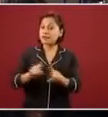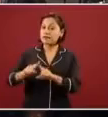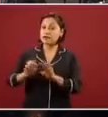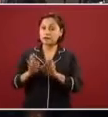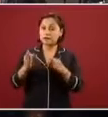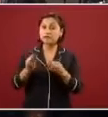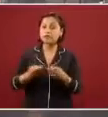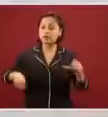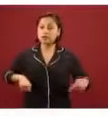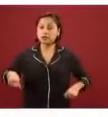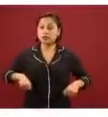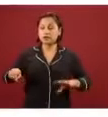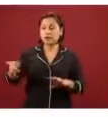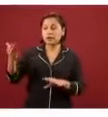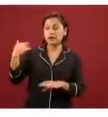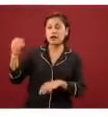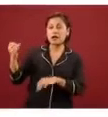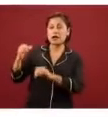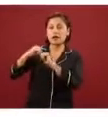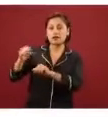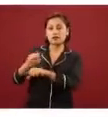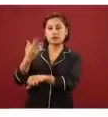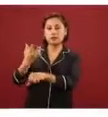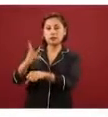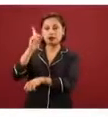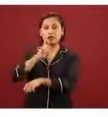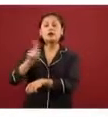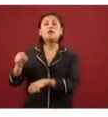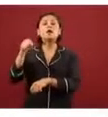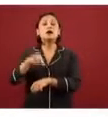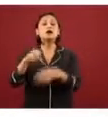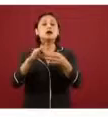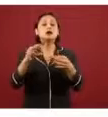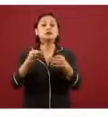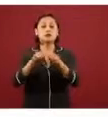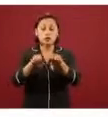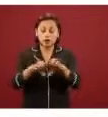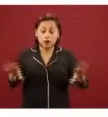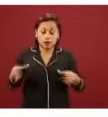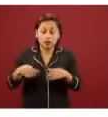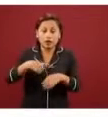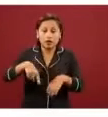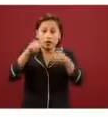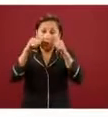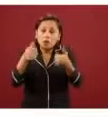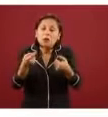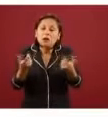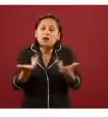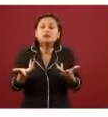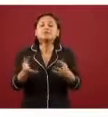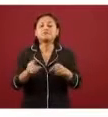mencionado ya la Secretaría del Trabajo son inspecciones laborales por parte de la Secretaría del